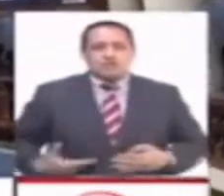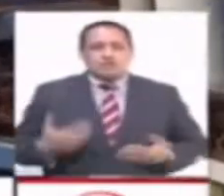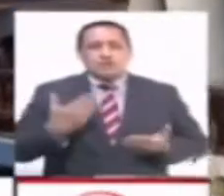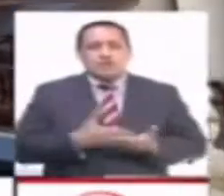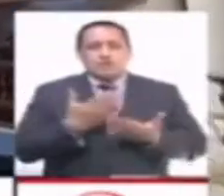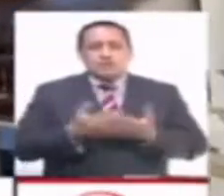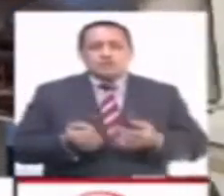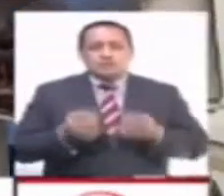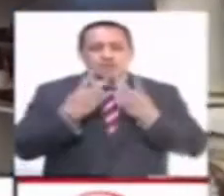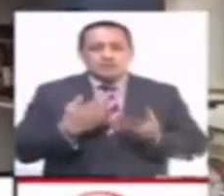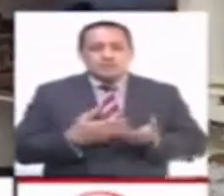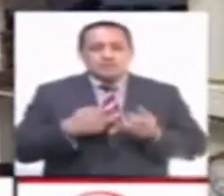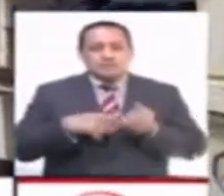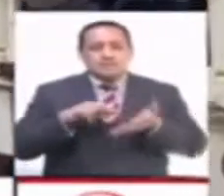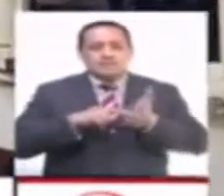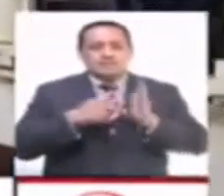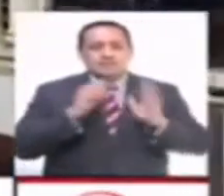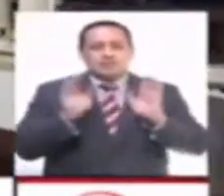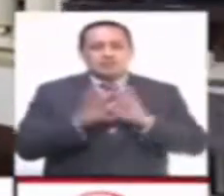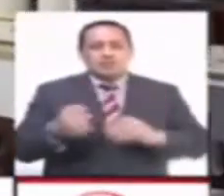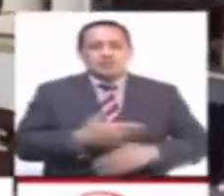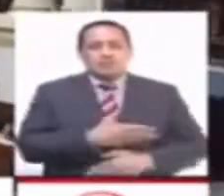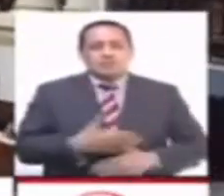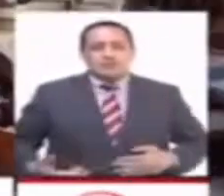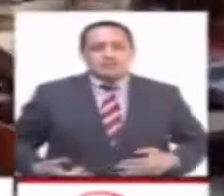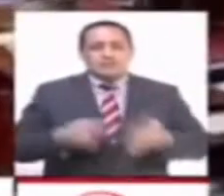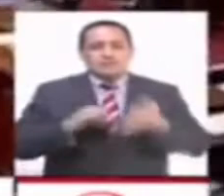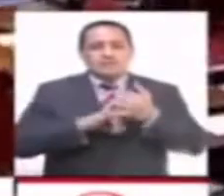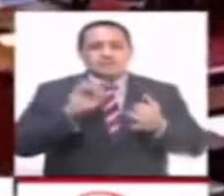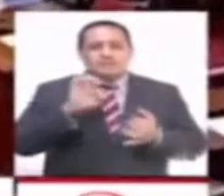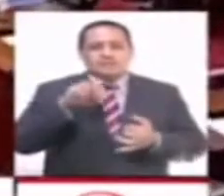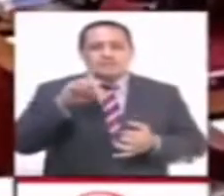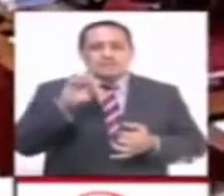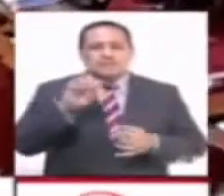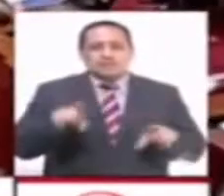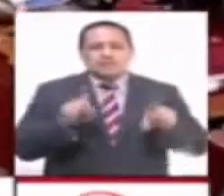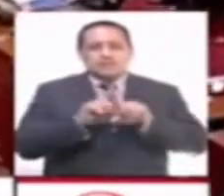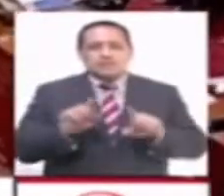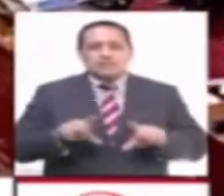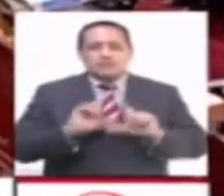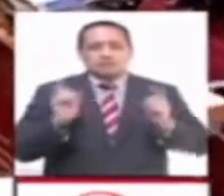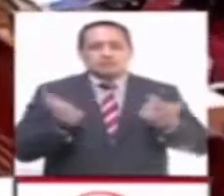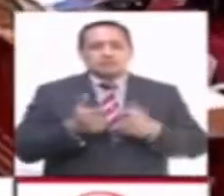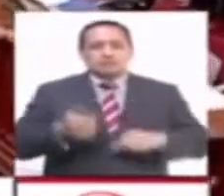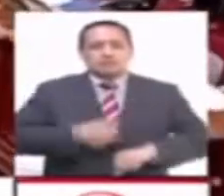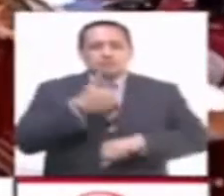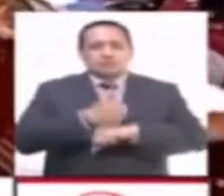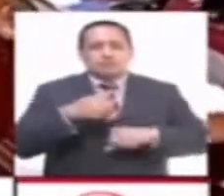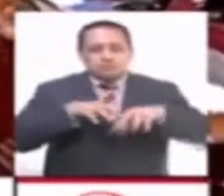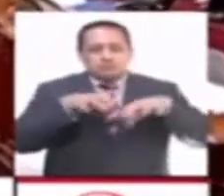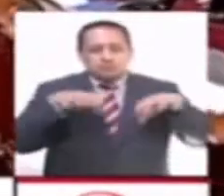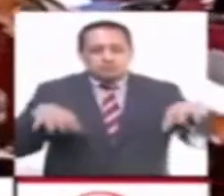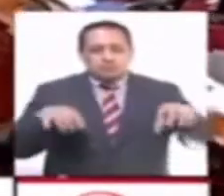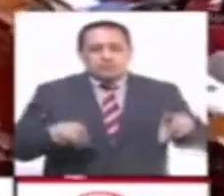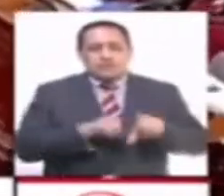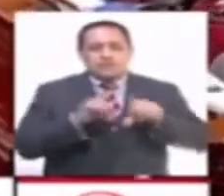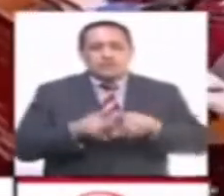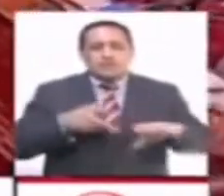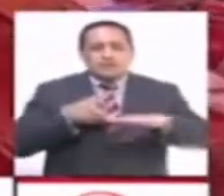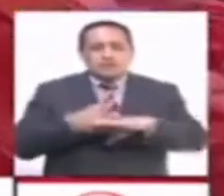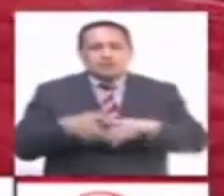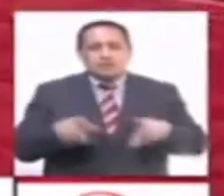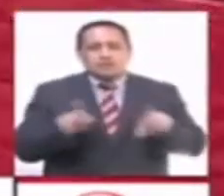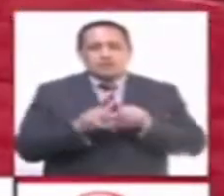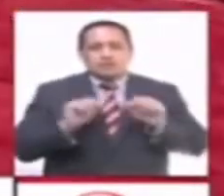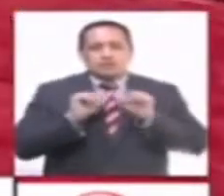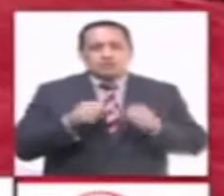propuesta establece que el presidente del Senado preside la Comisión Permanente y la sesión plenaria de ambas cámaras. Durante el receso,